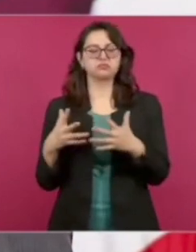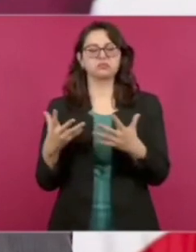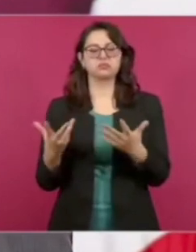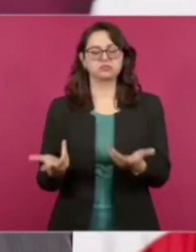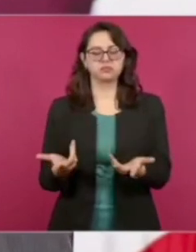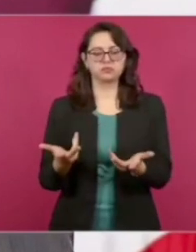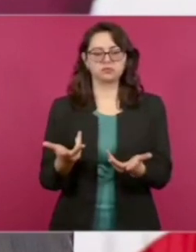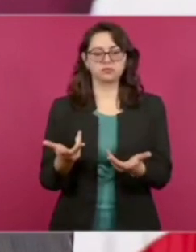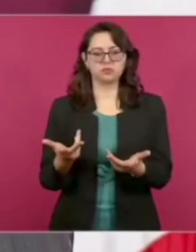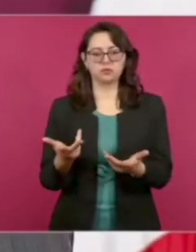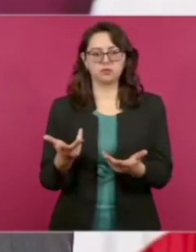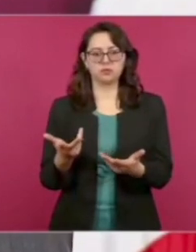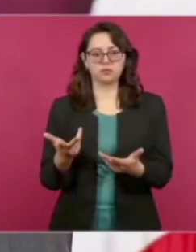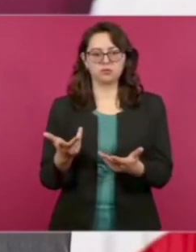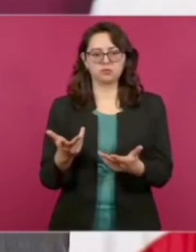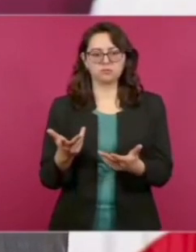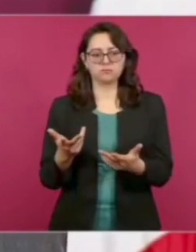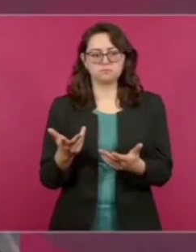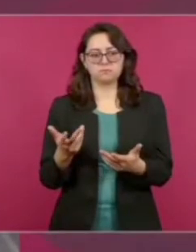muchos